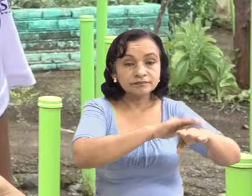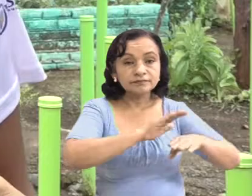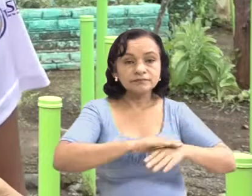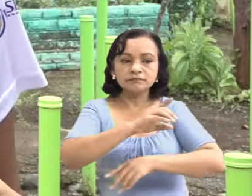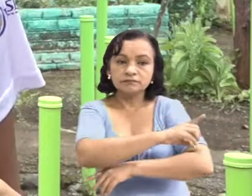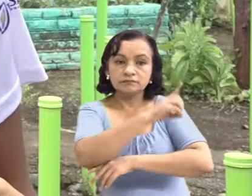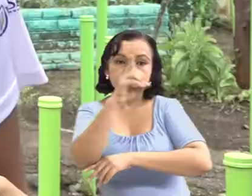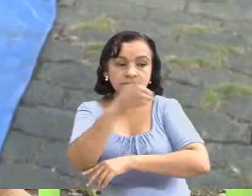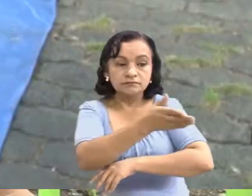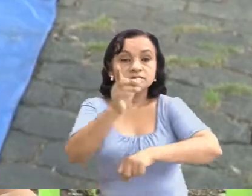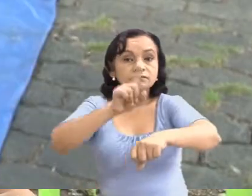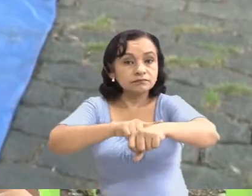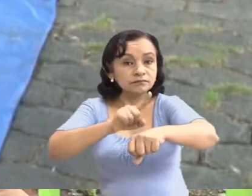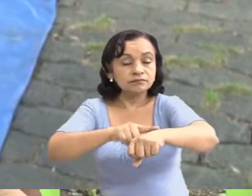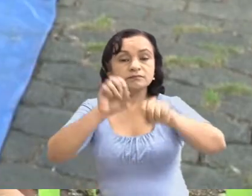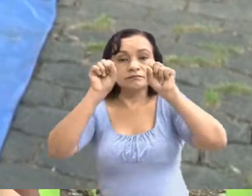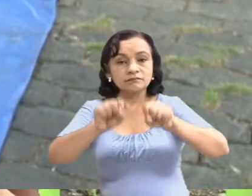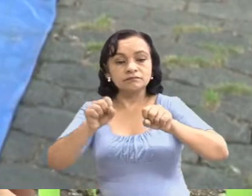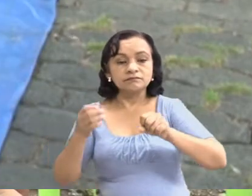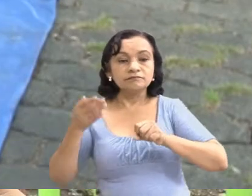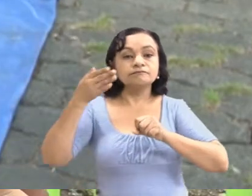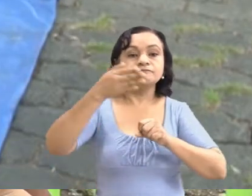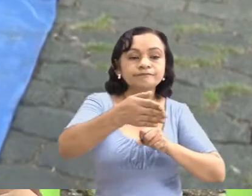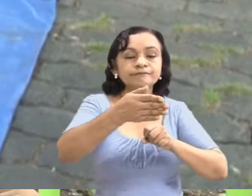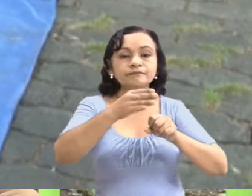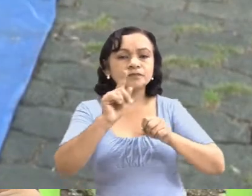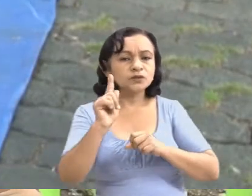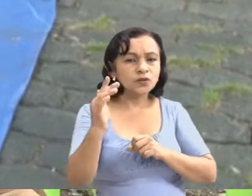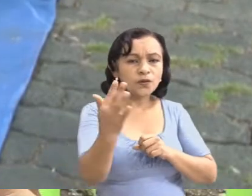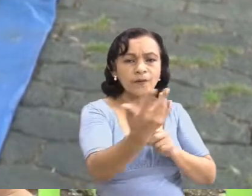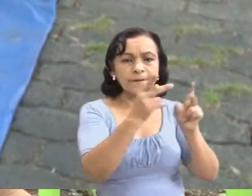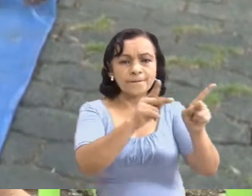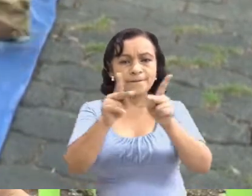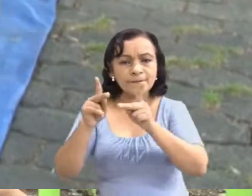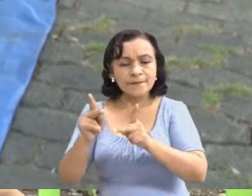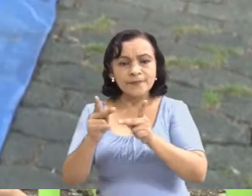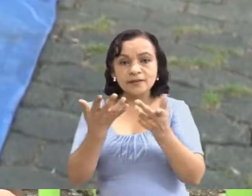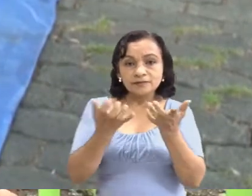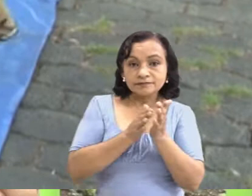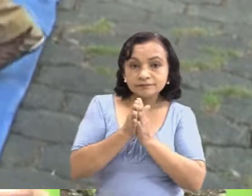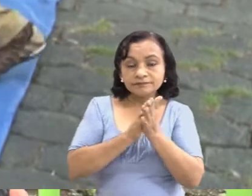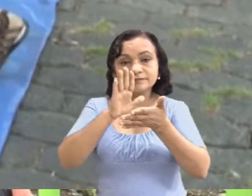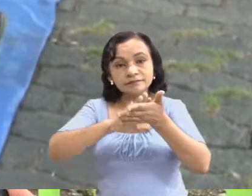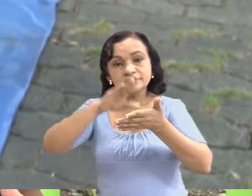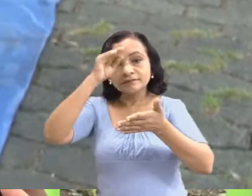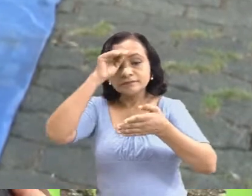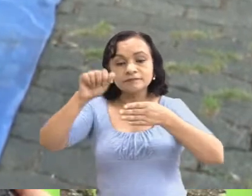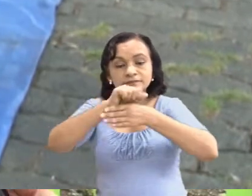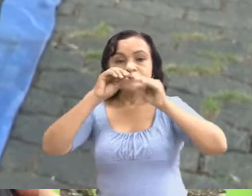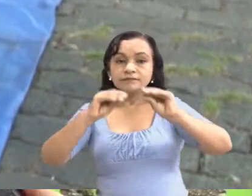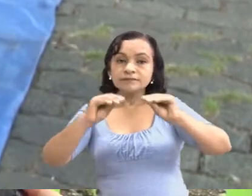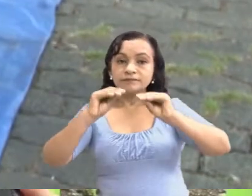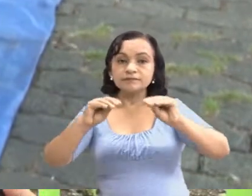que ellos nos digan el día, la hora, para así nosotros poder llegar donde ellos, que estén todos los los muchachos interesados, ¿verdad?, en la brigada, para así